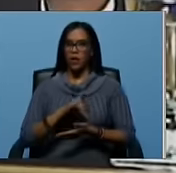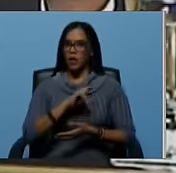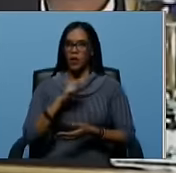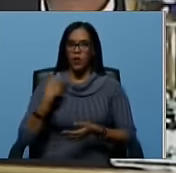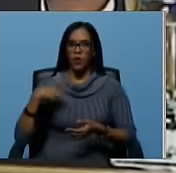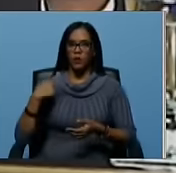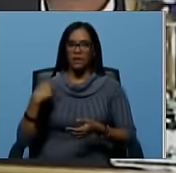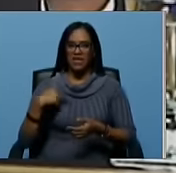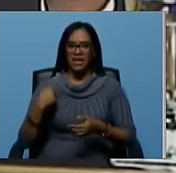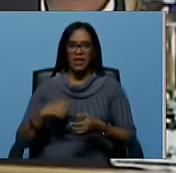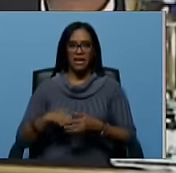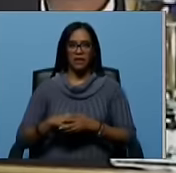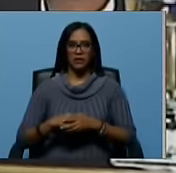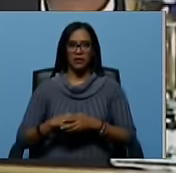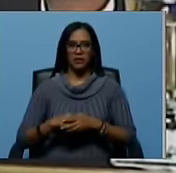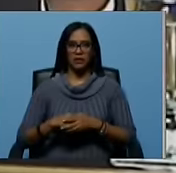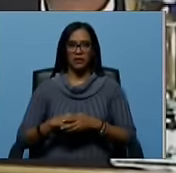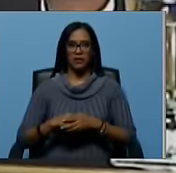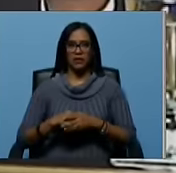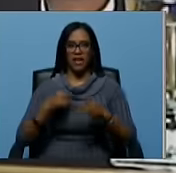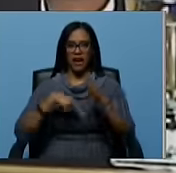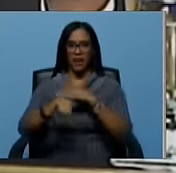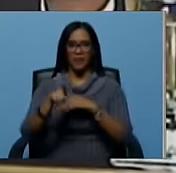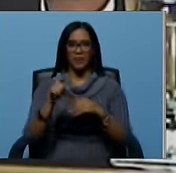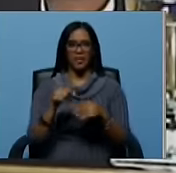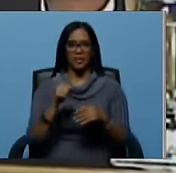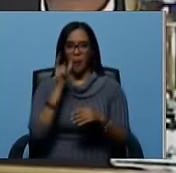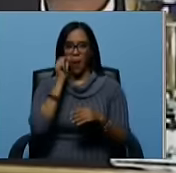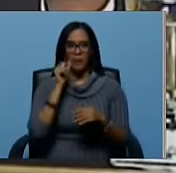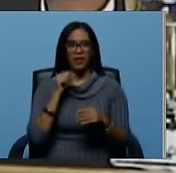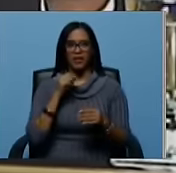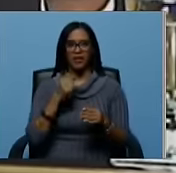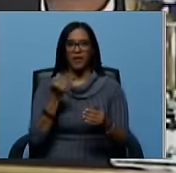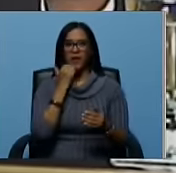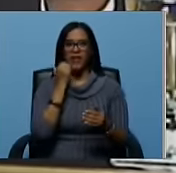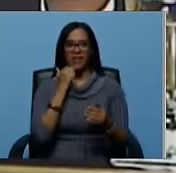No tienen escrúpulos, dejaron pasar a ese hombre estaba ya en huelga de hambre que no lo dejaban pasar.